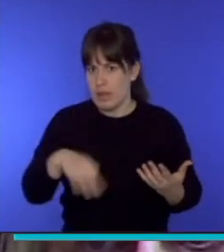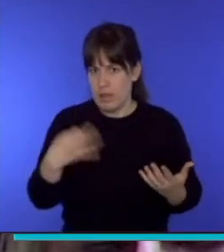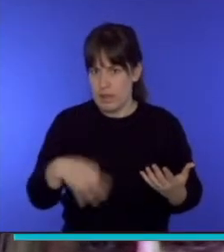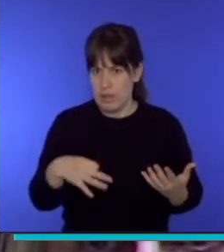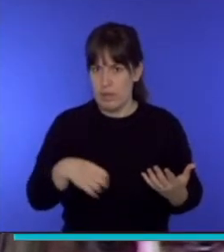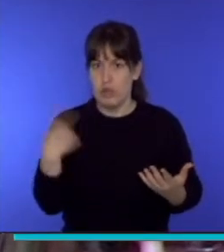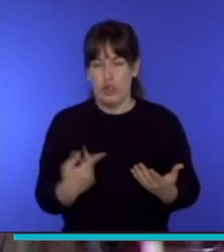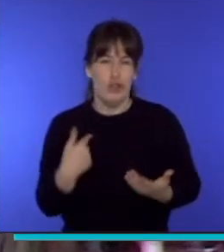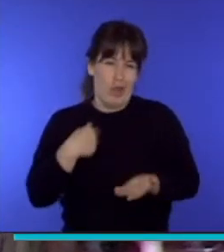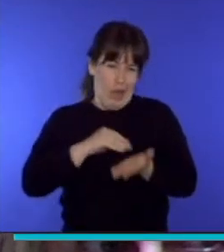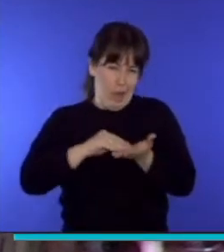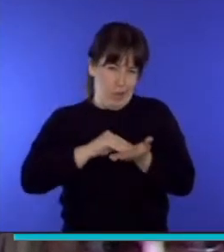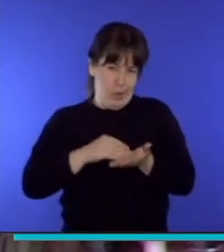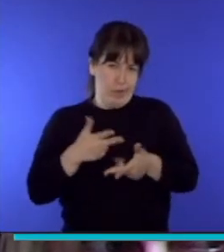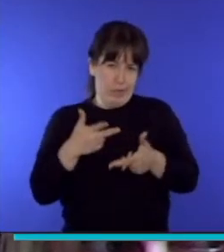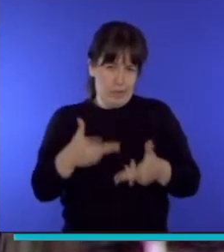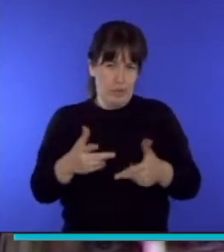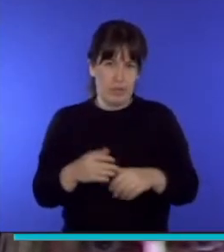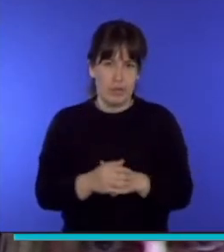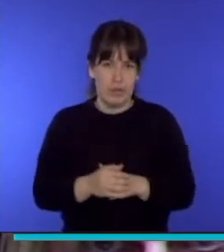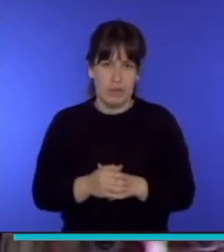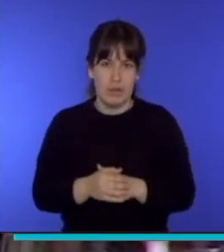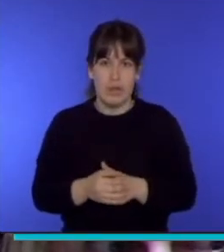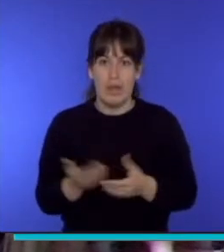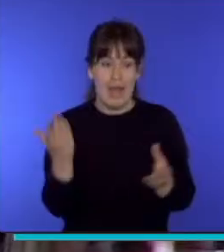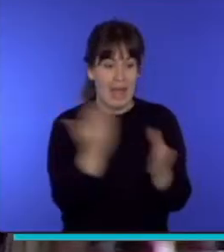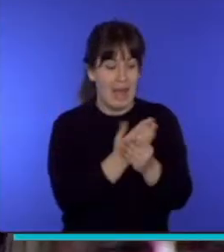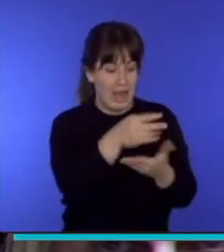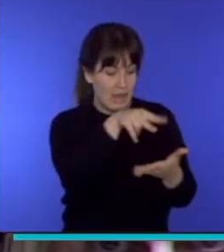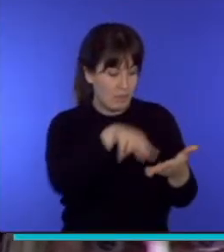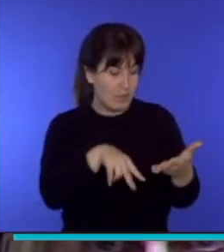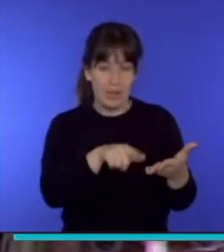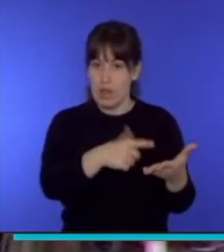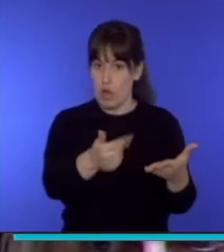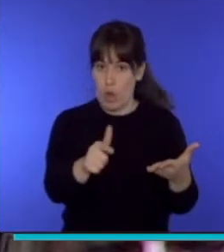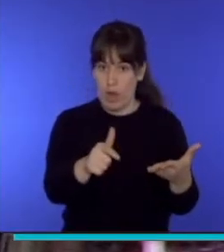como decimos los abogados, lo que no está en el expediente no está en el mundo.